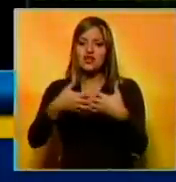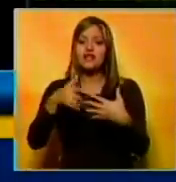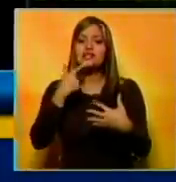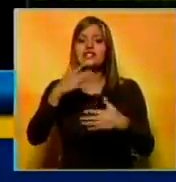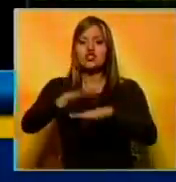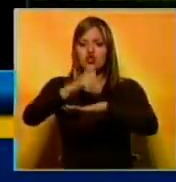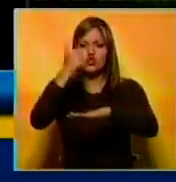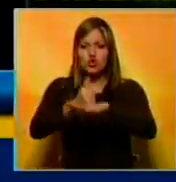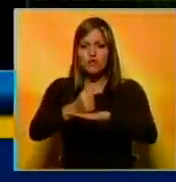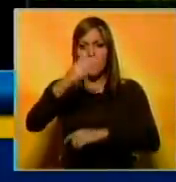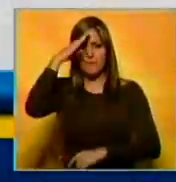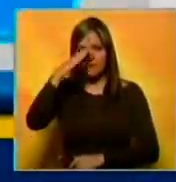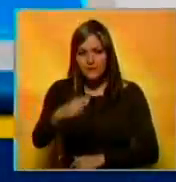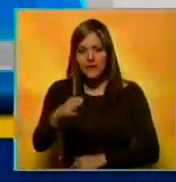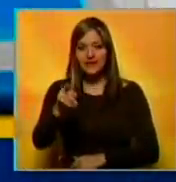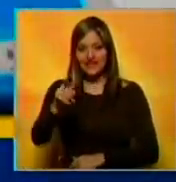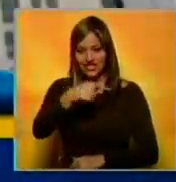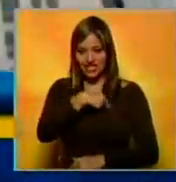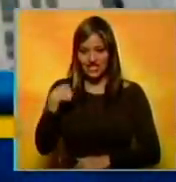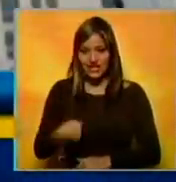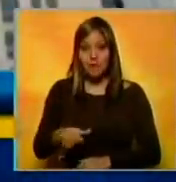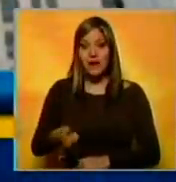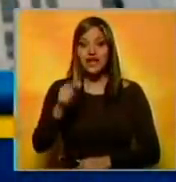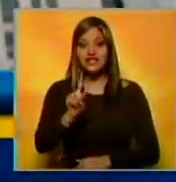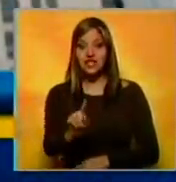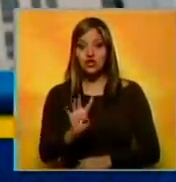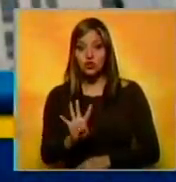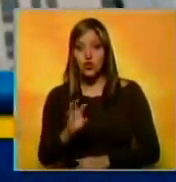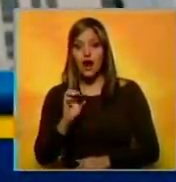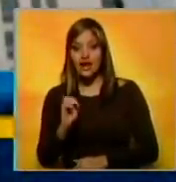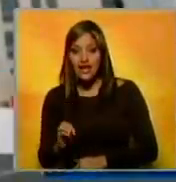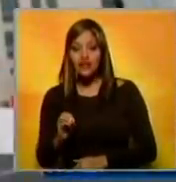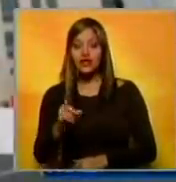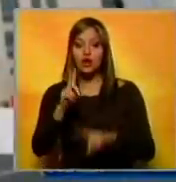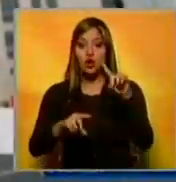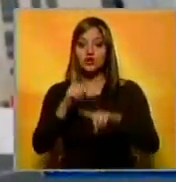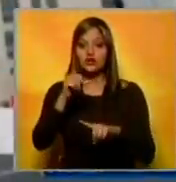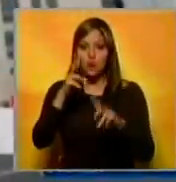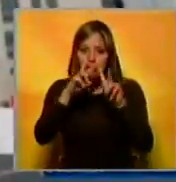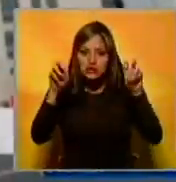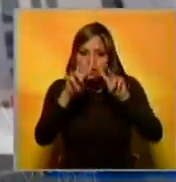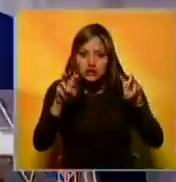una unidad militar china de llevar a cabo más de 140 actos de espionaje.